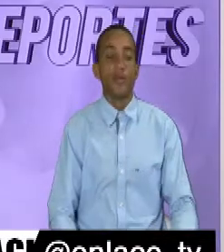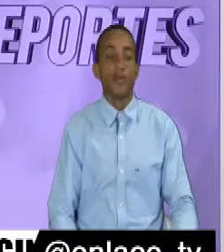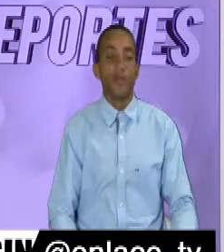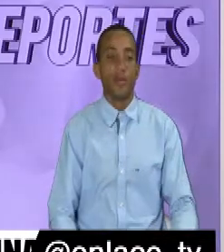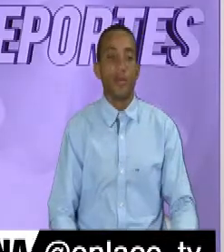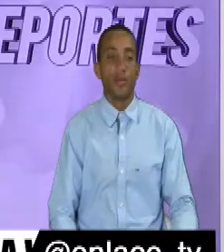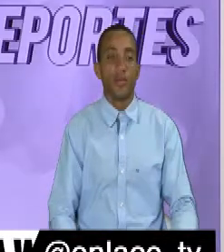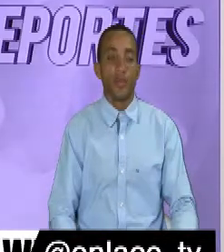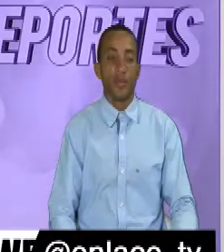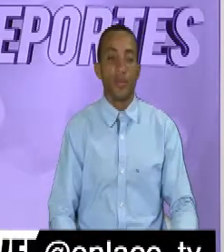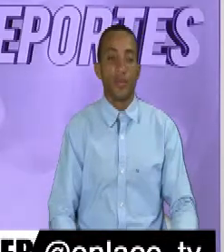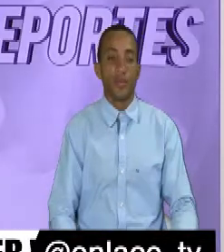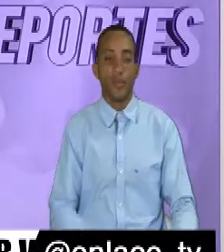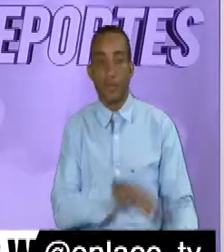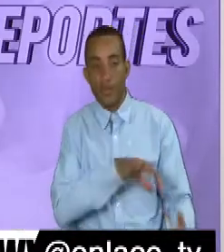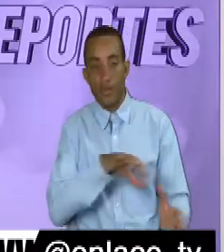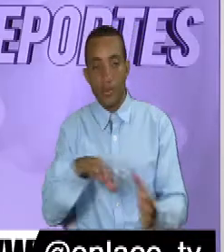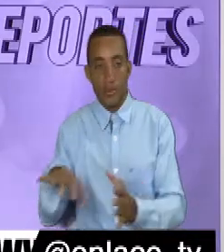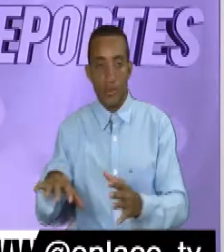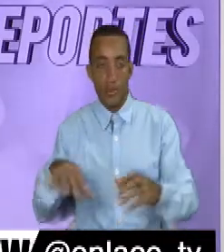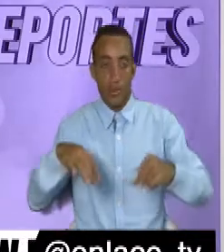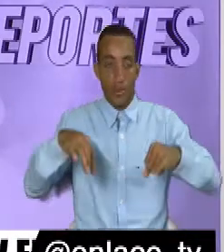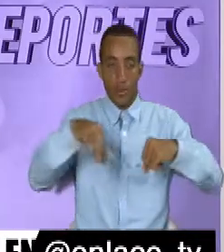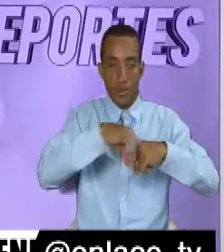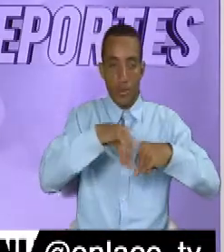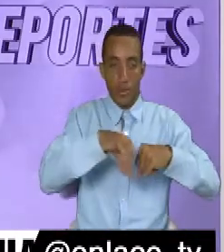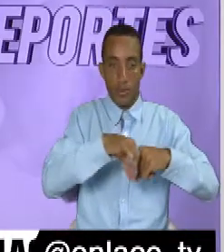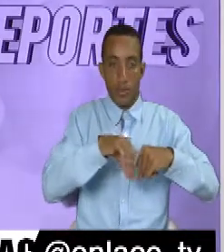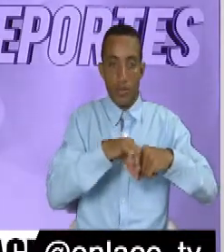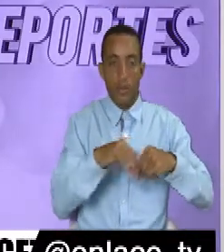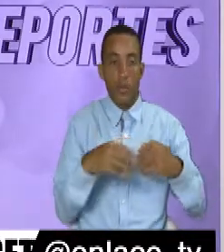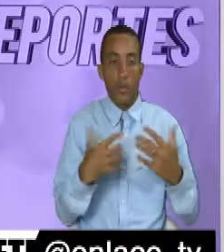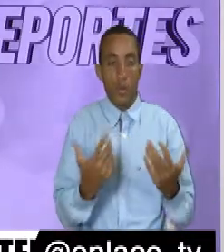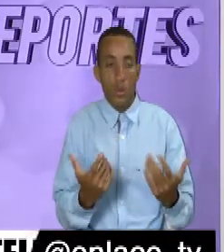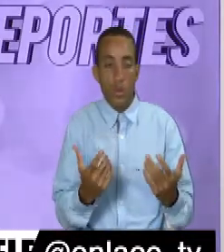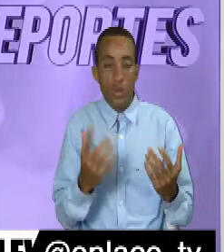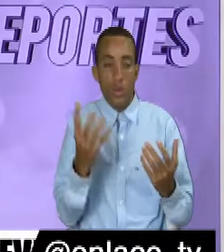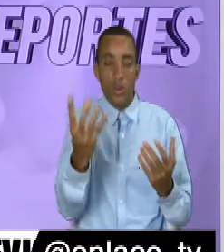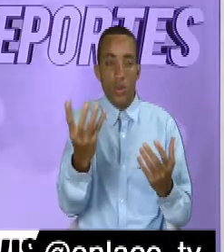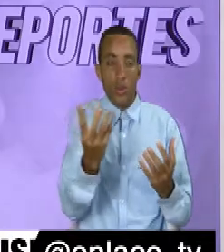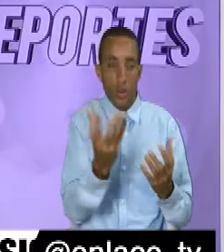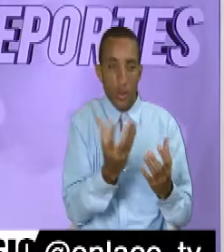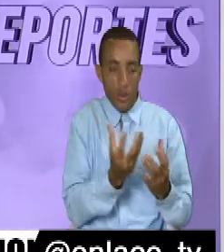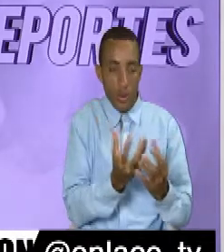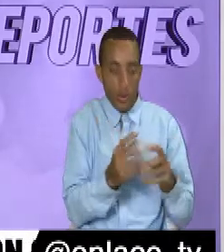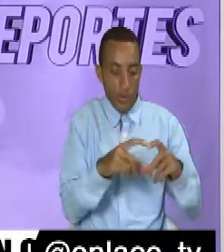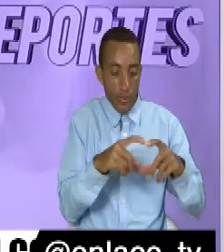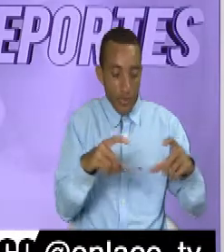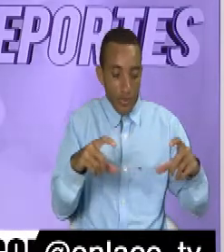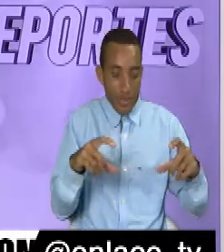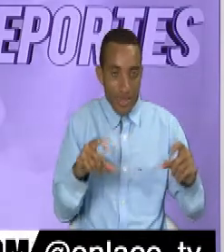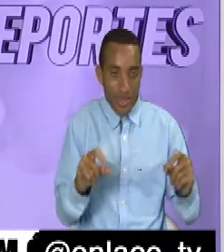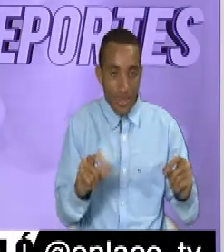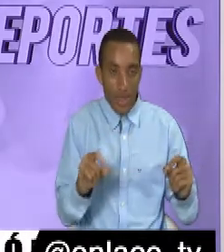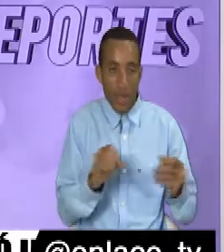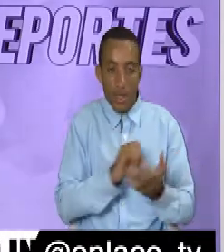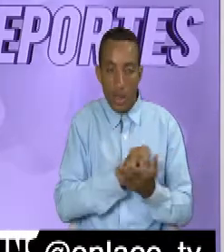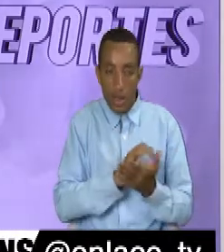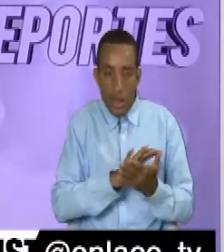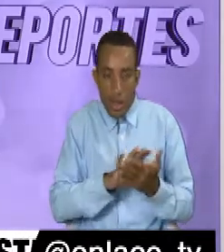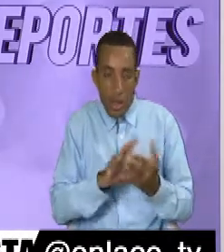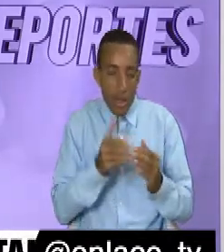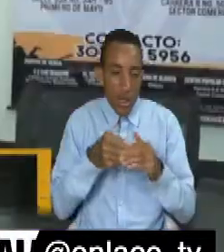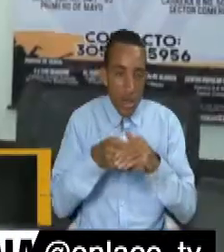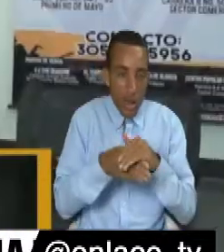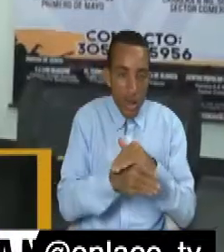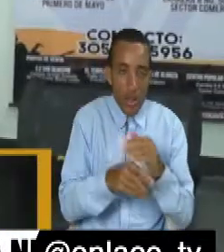Y Alianza Petrolera presentó oficialmente su plan de abonados para la presente temporada del fútbol profesional colombiano.